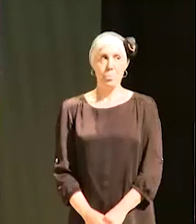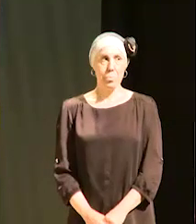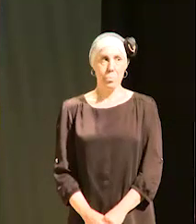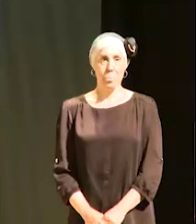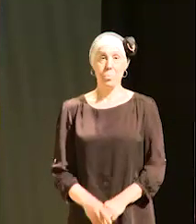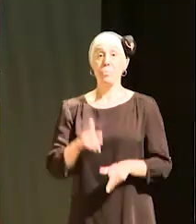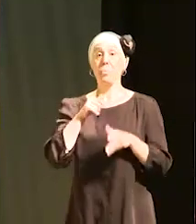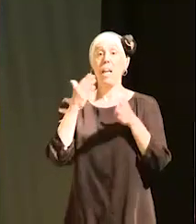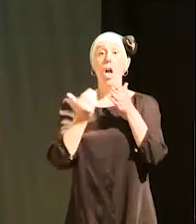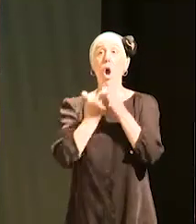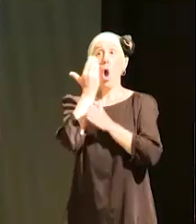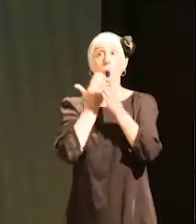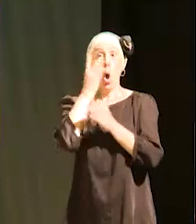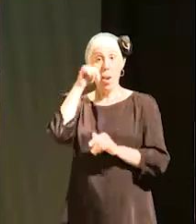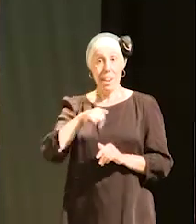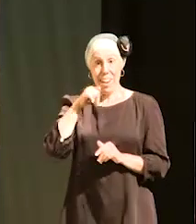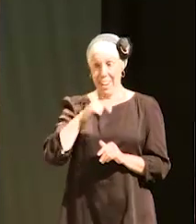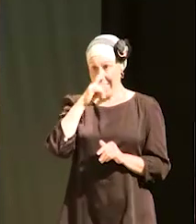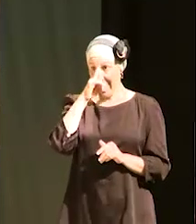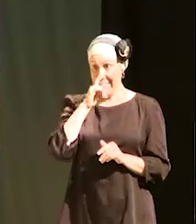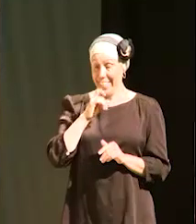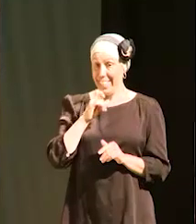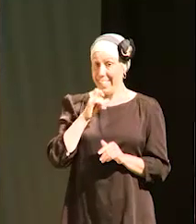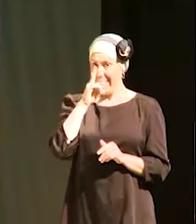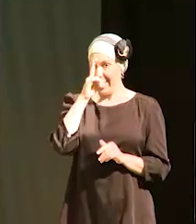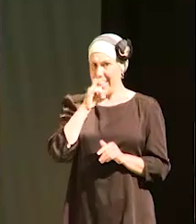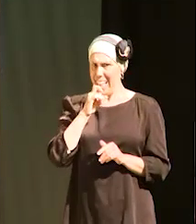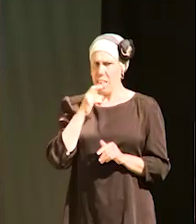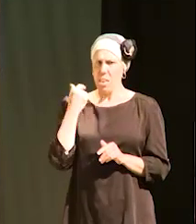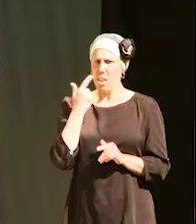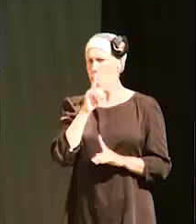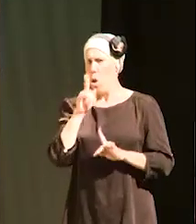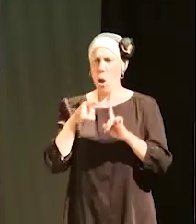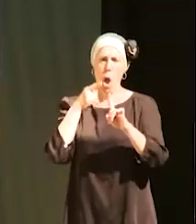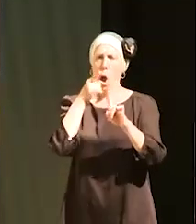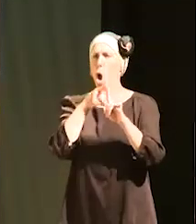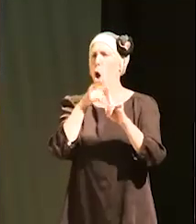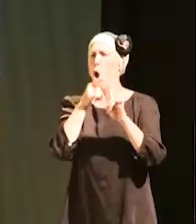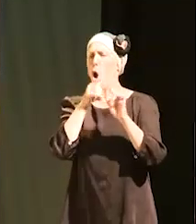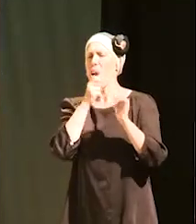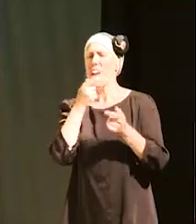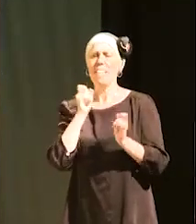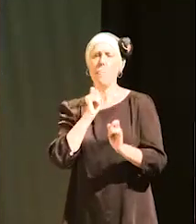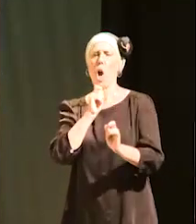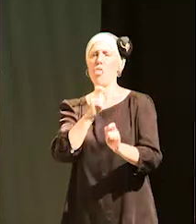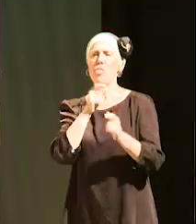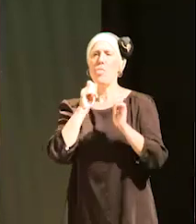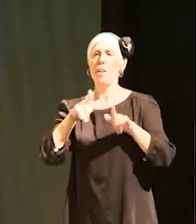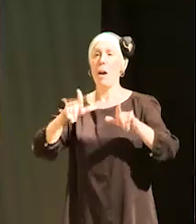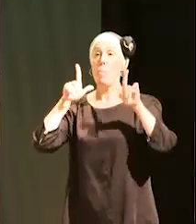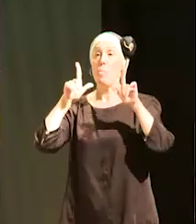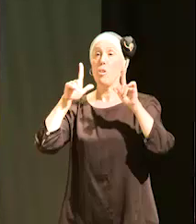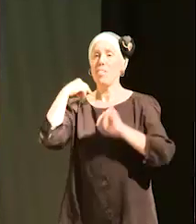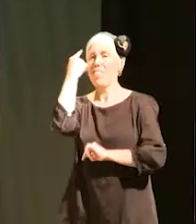las jornadas este año querían visibilizar los rostros femeninos visibilizar a estas